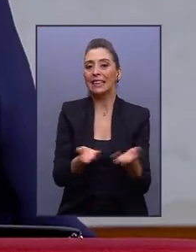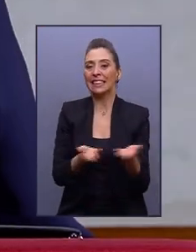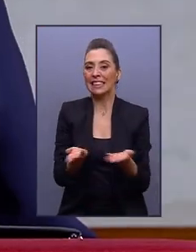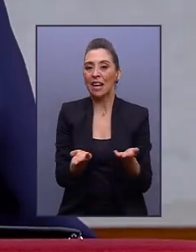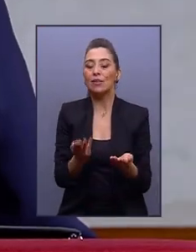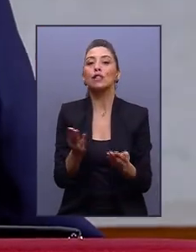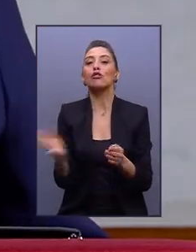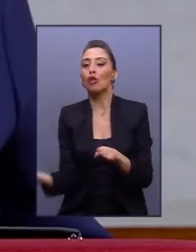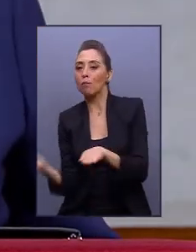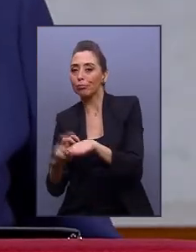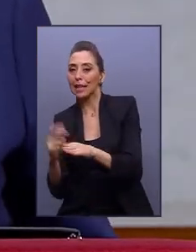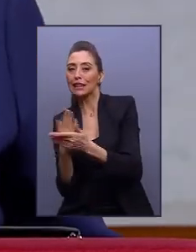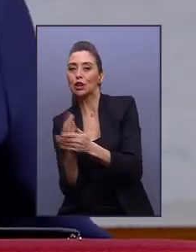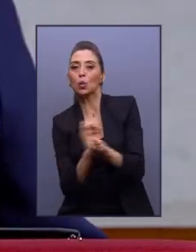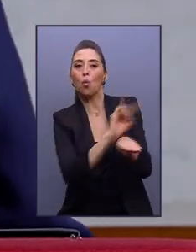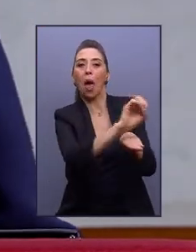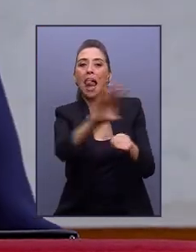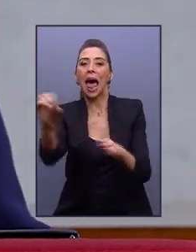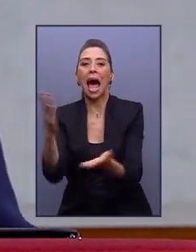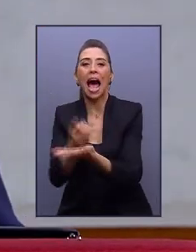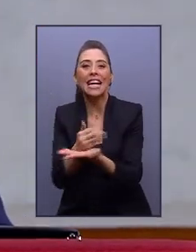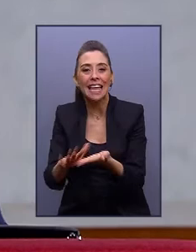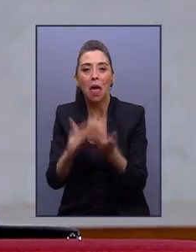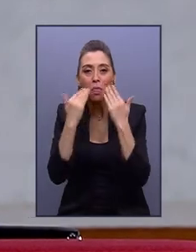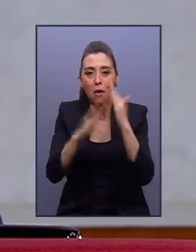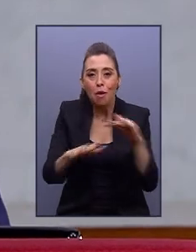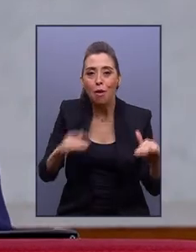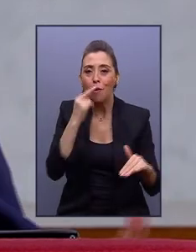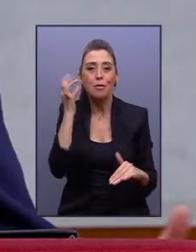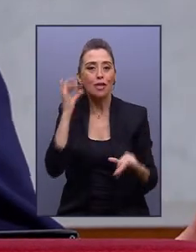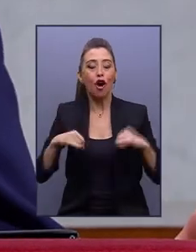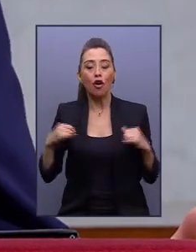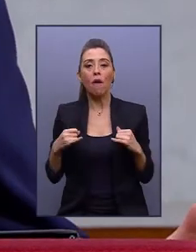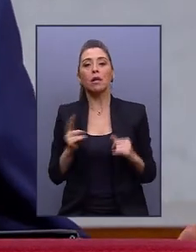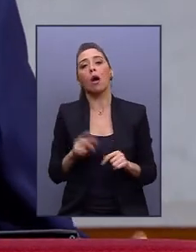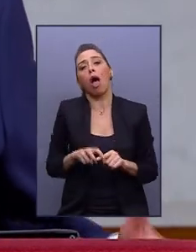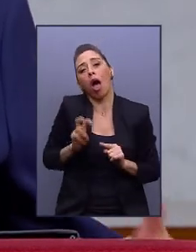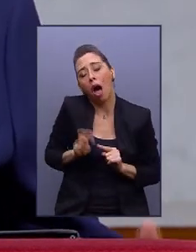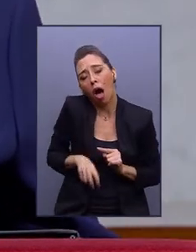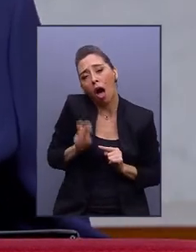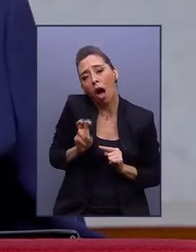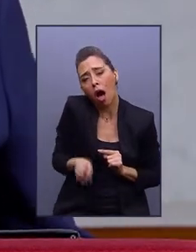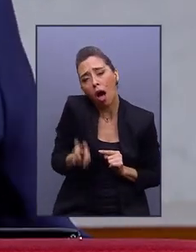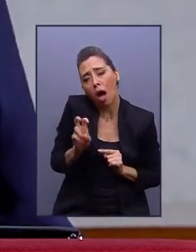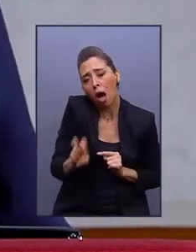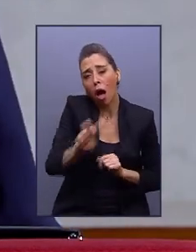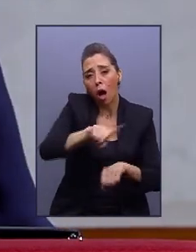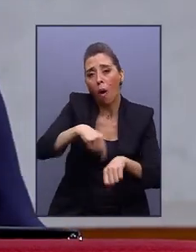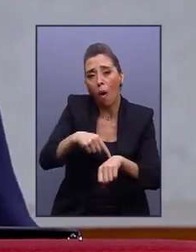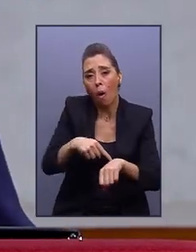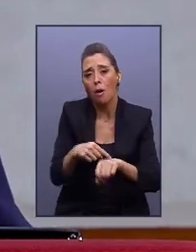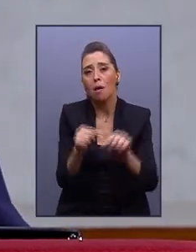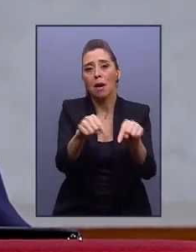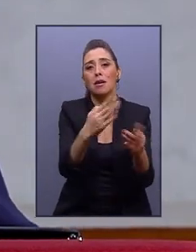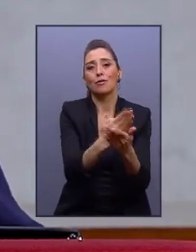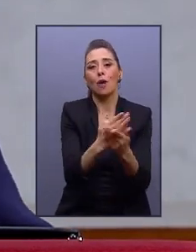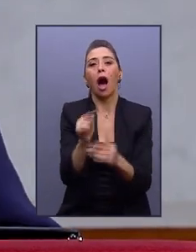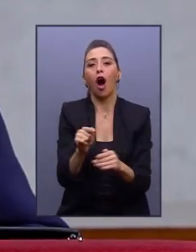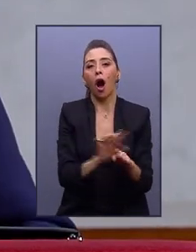servicios escolares gratuitos para que nuestras niñas, niños y jóvenes no tengan que caminar a veces por horas para llegar a sus escuelas.